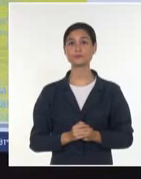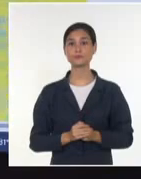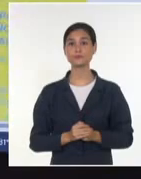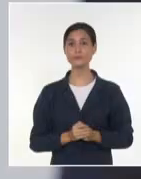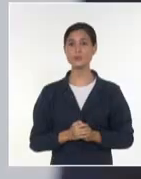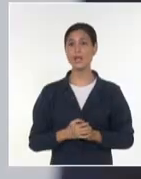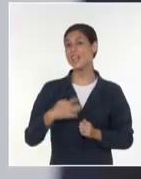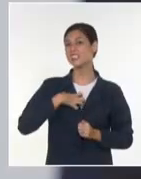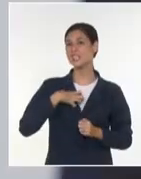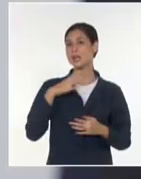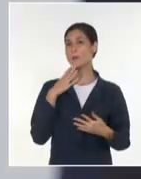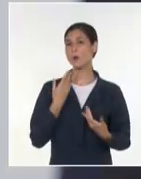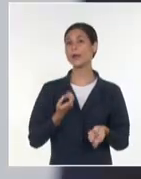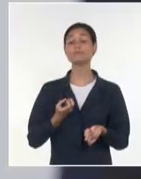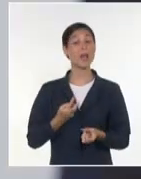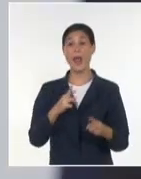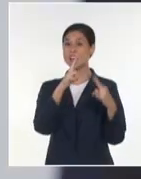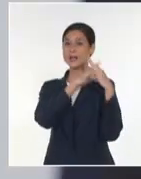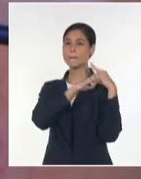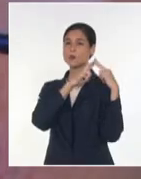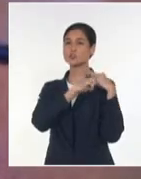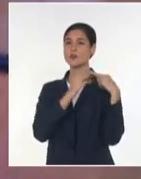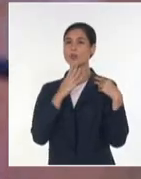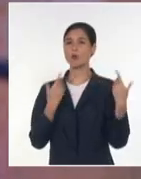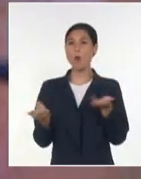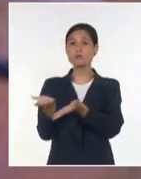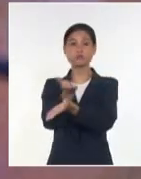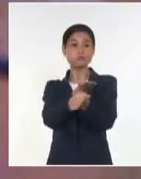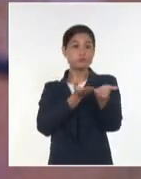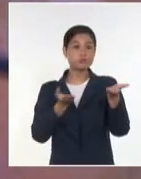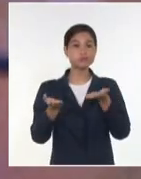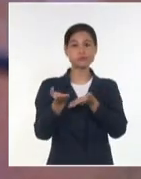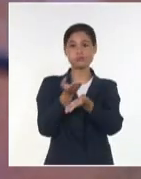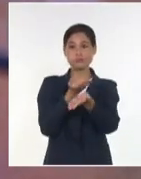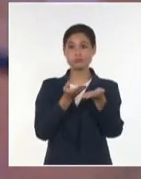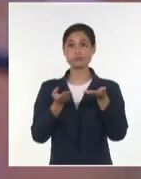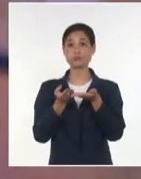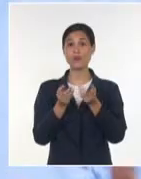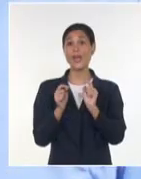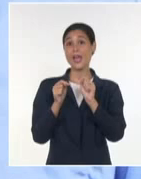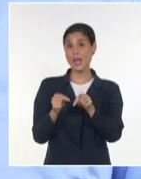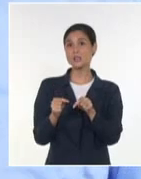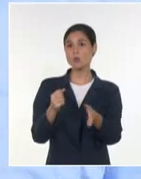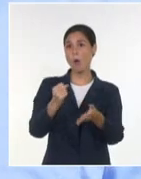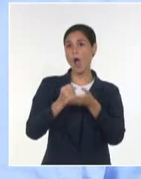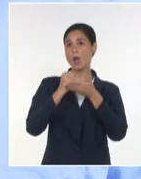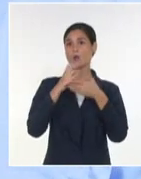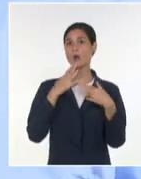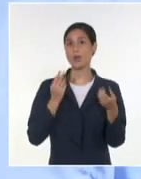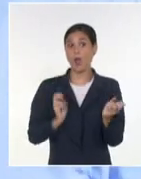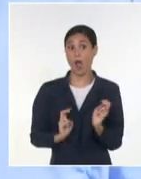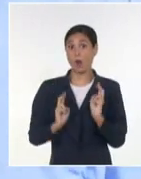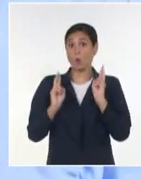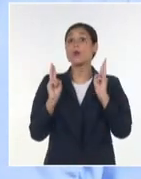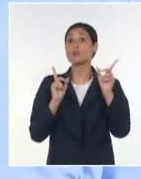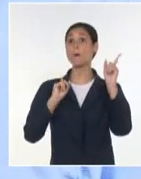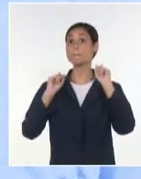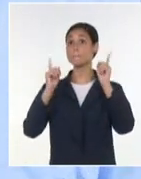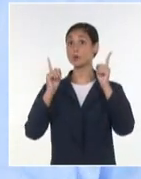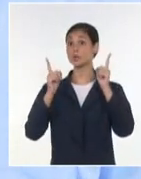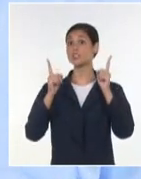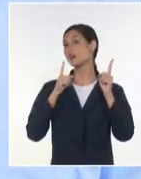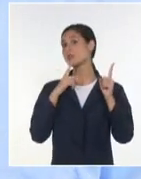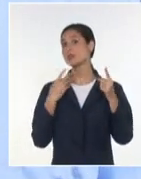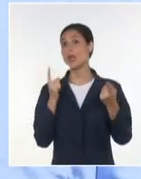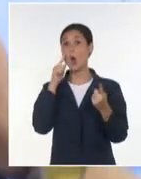socializar información de interés que permita tomar decisiones, mejorar las políticas públicas en relación a la transformación